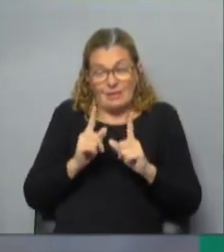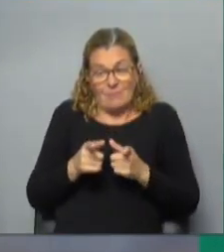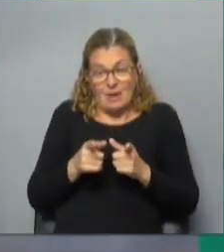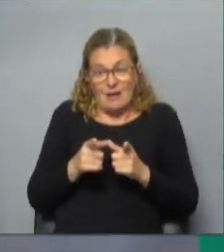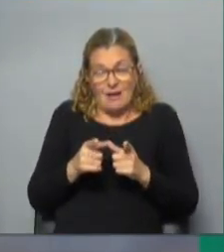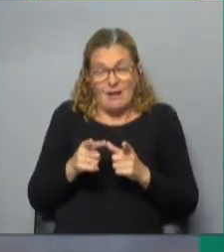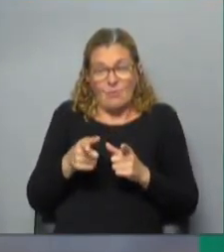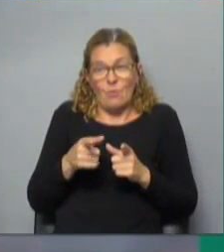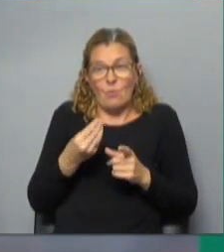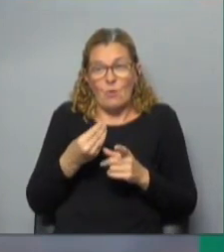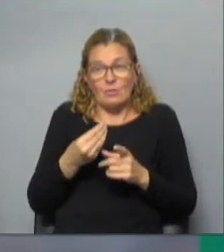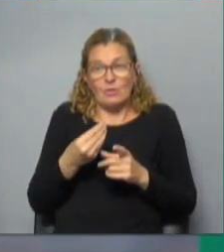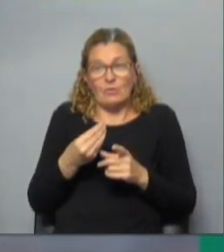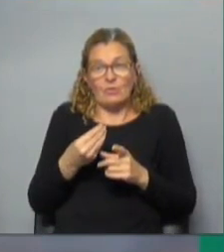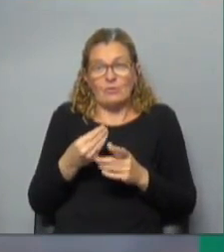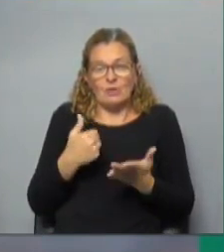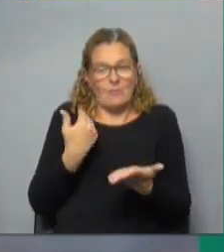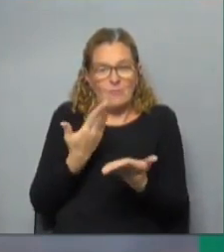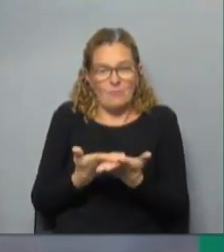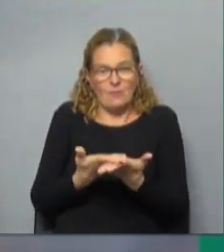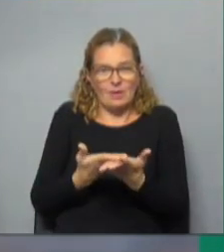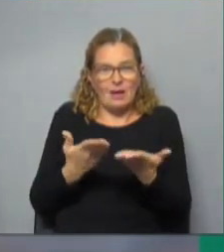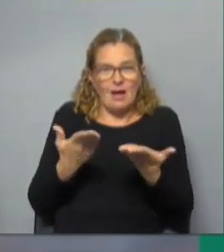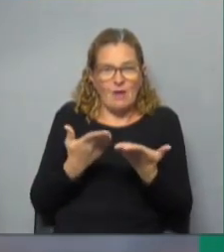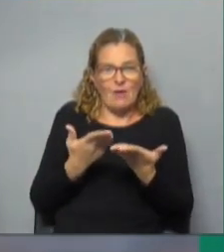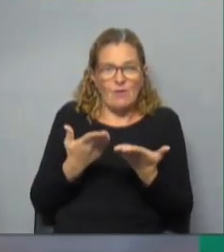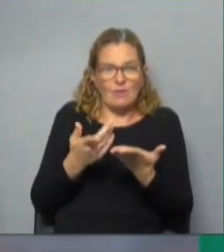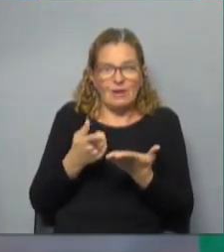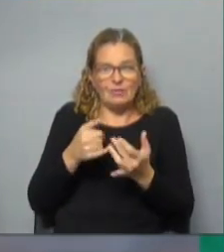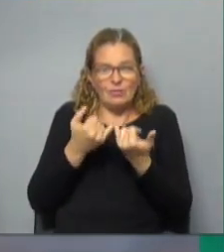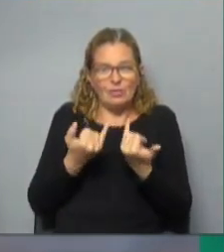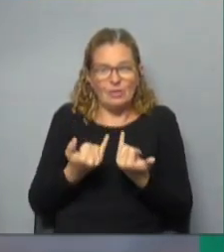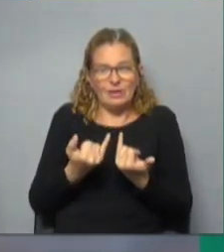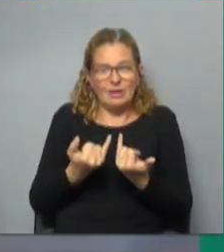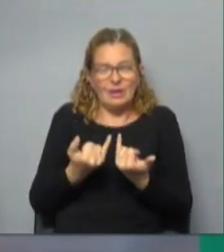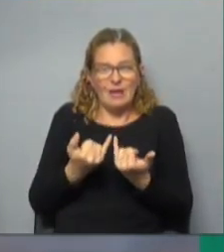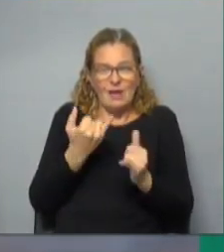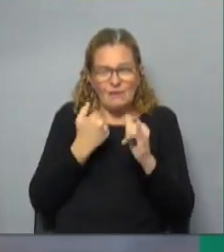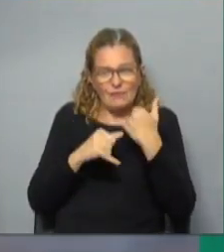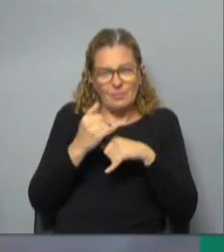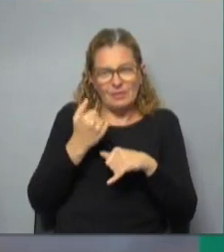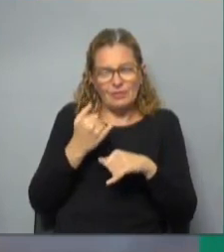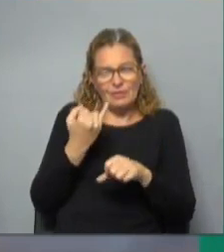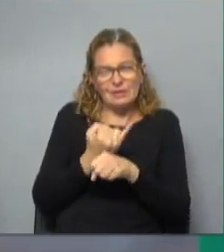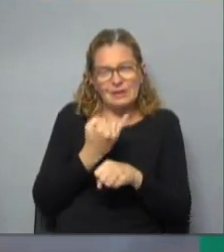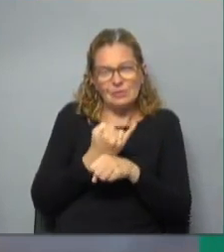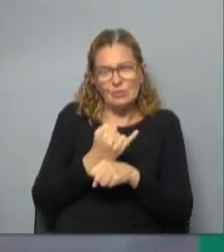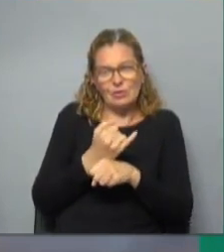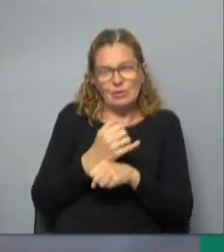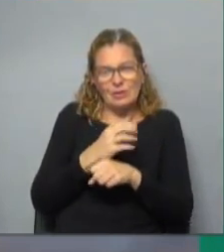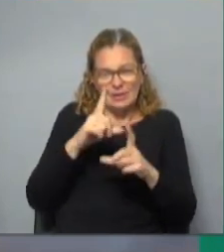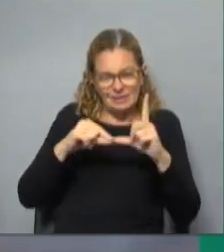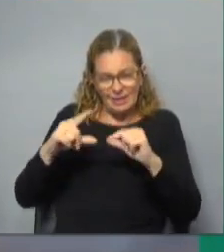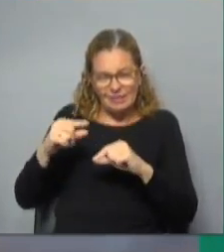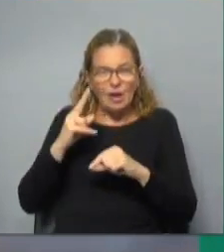este se publica ahora estos días el informe del instituto nacional de estadística lo